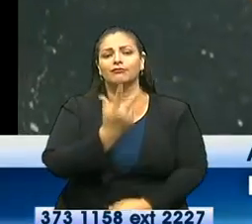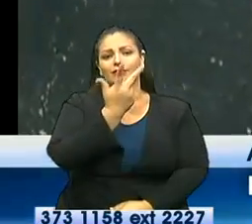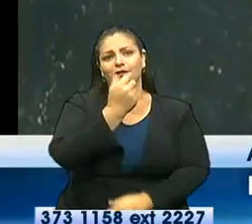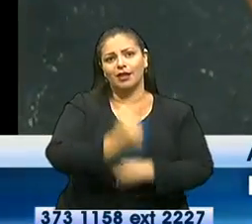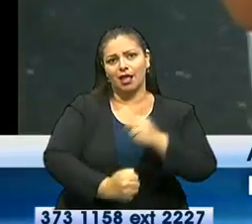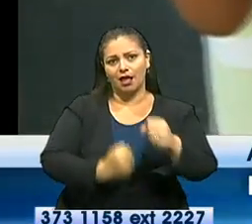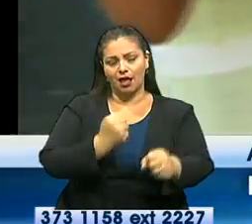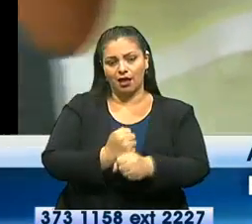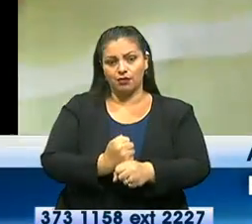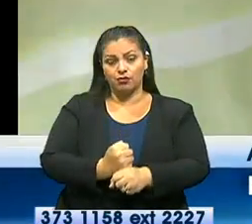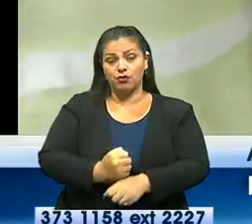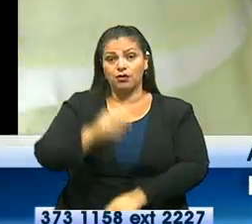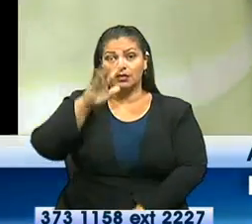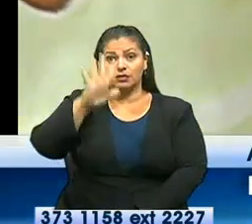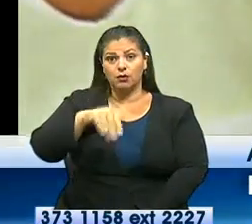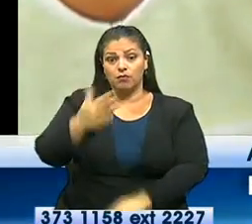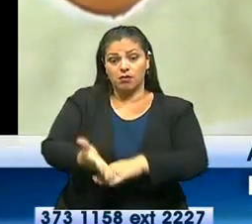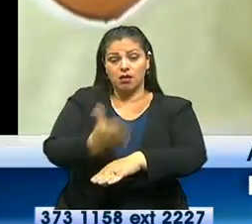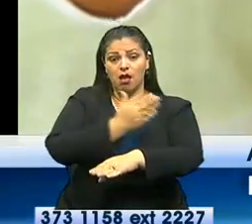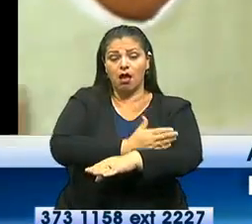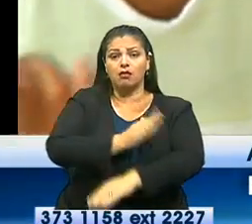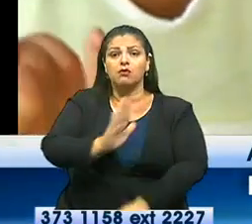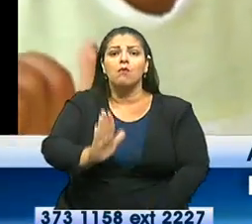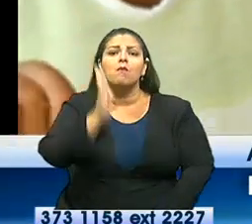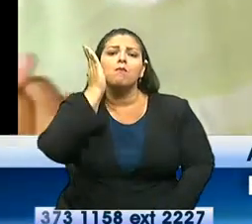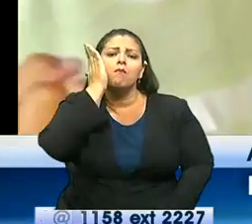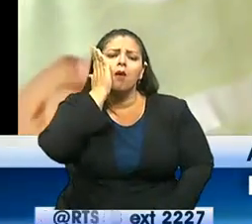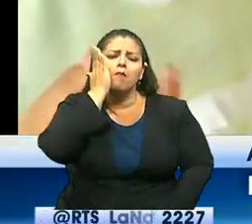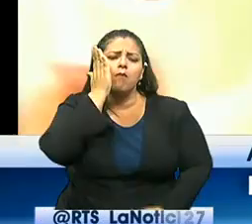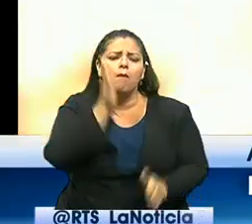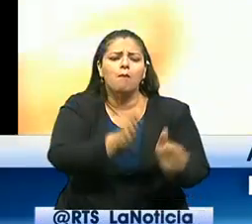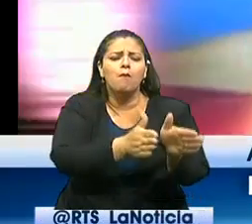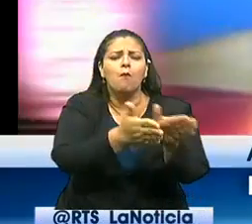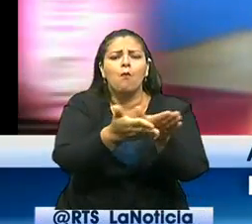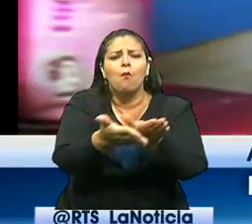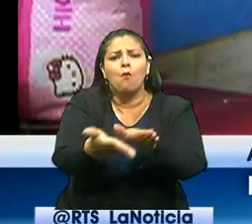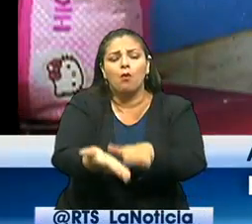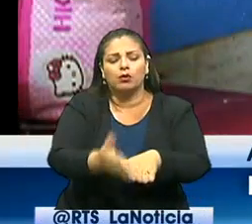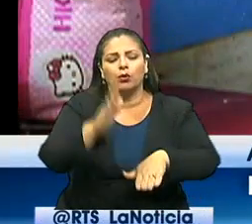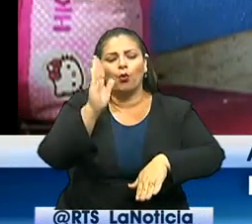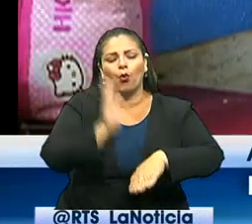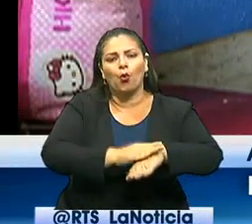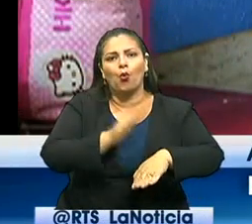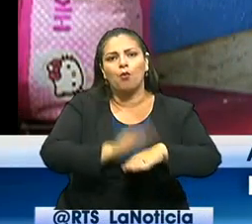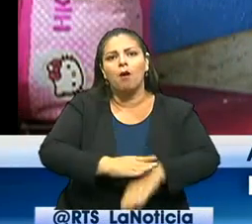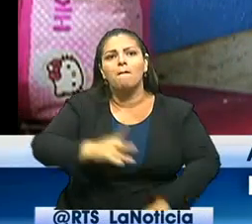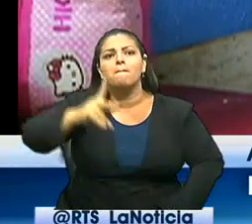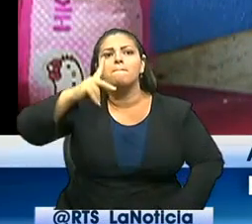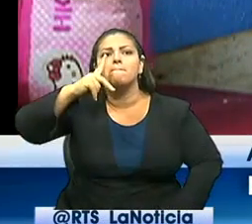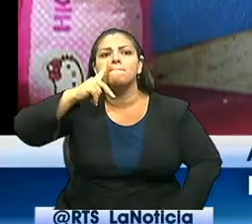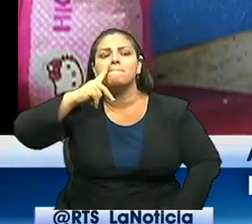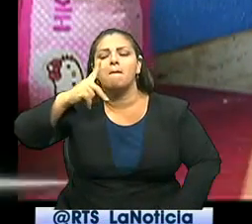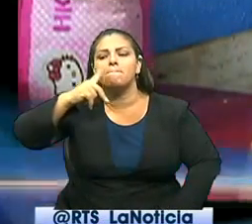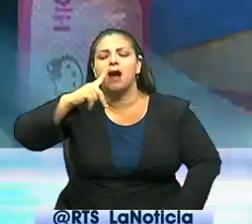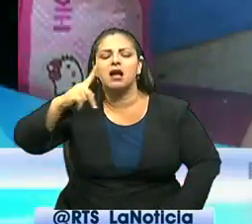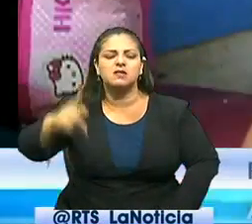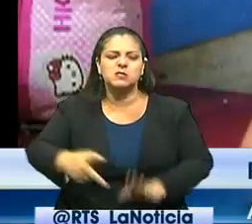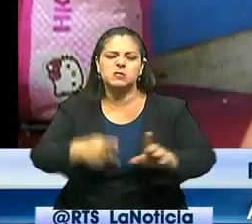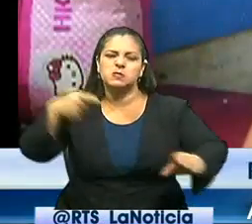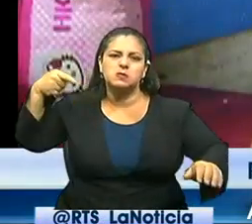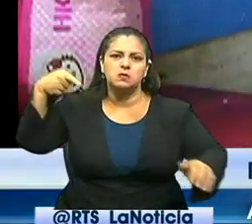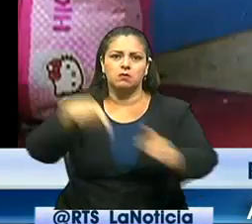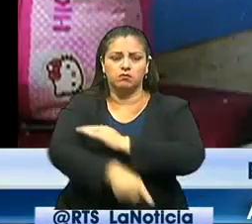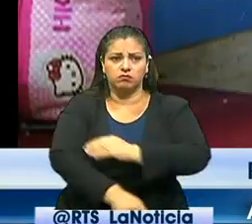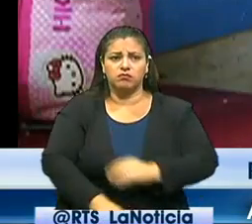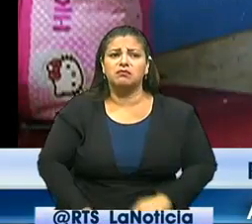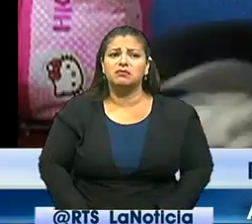falleció hace 5 meses en un caso que fue catalogado como femicidio. Ella la violaron, esto era reventada, todo le hicieron en la